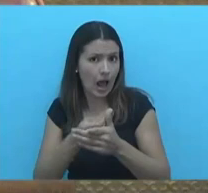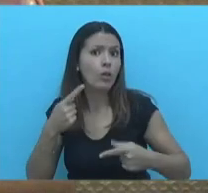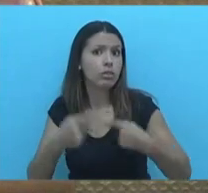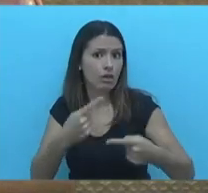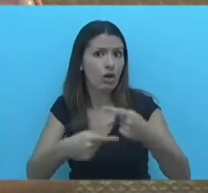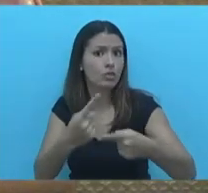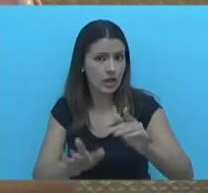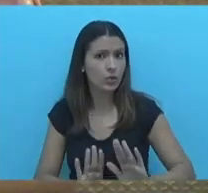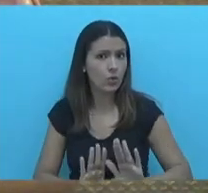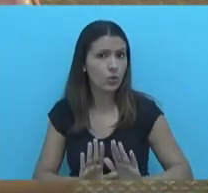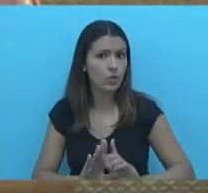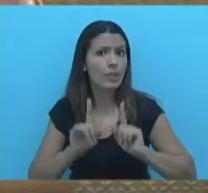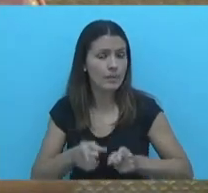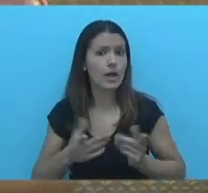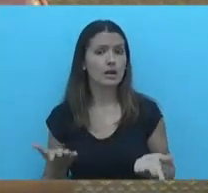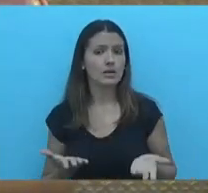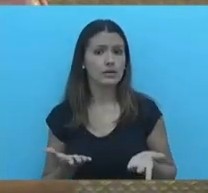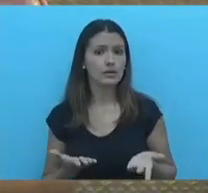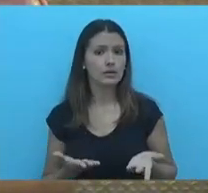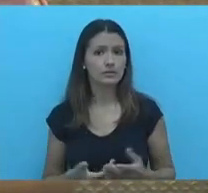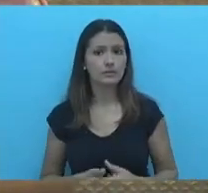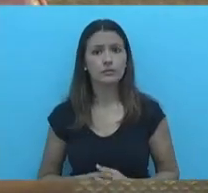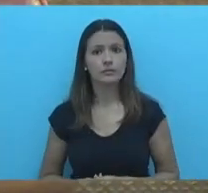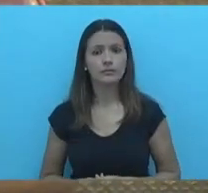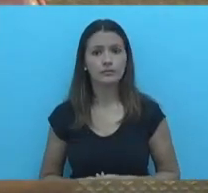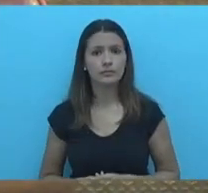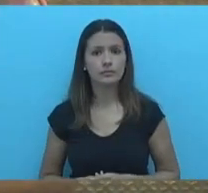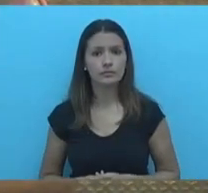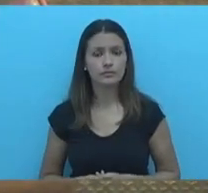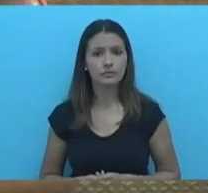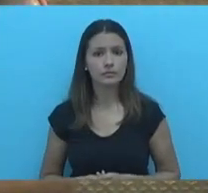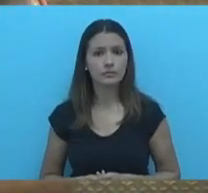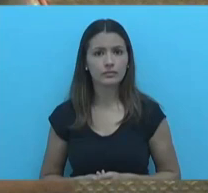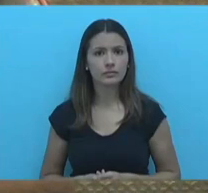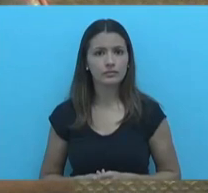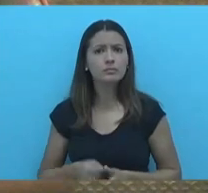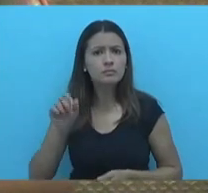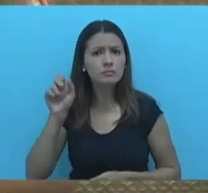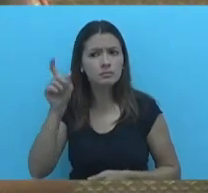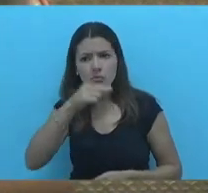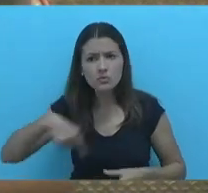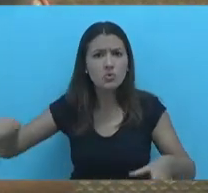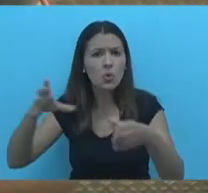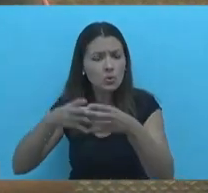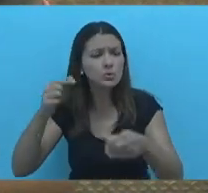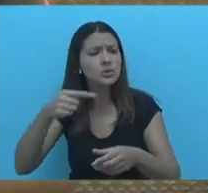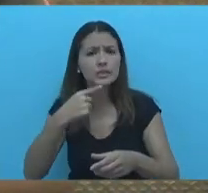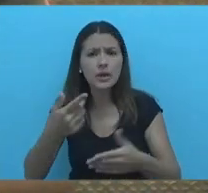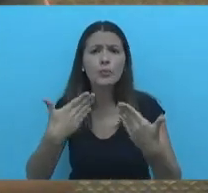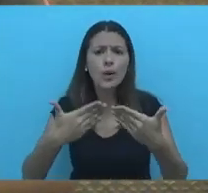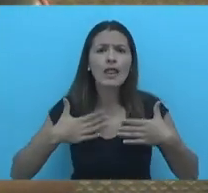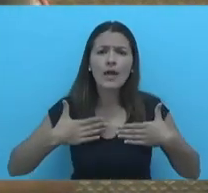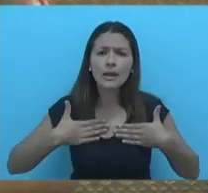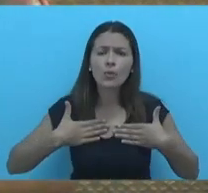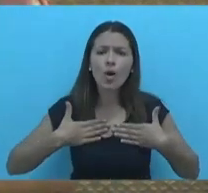paga el arzobispado de la ciudad de Rosario. Y salen a decir entonces que ellos tienen propiedad sobre la mujer y